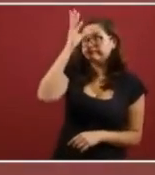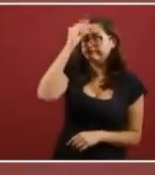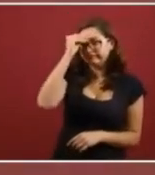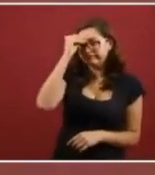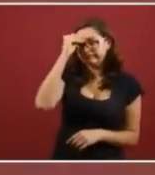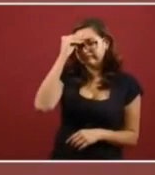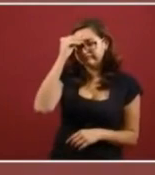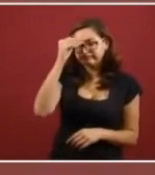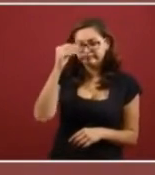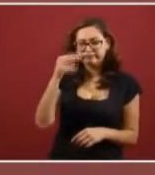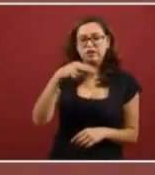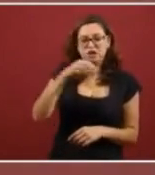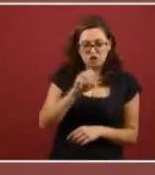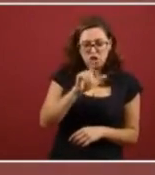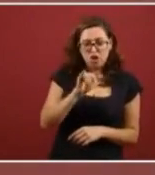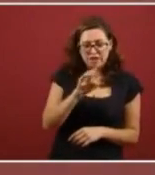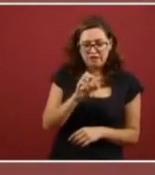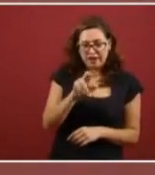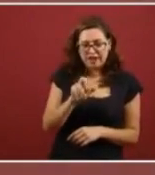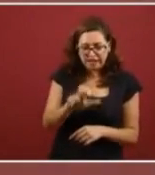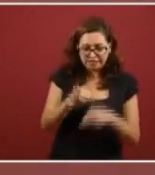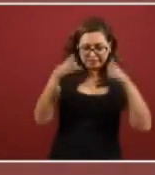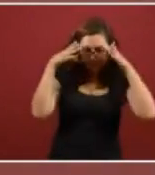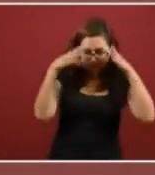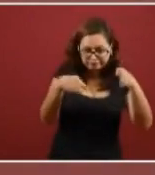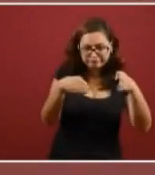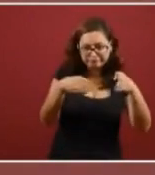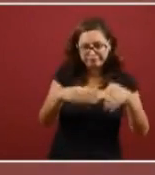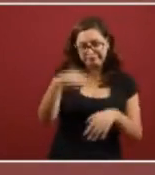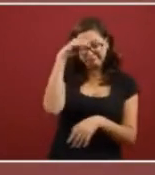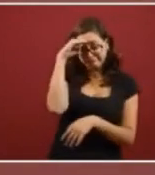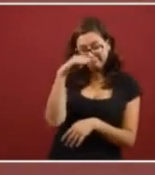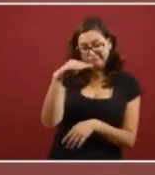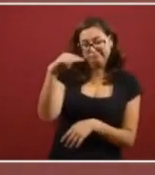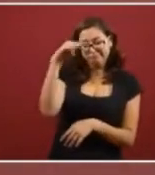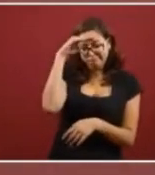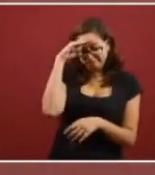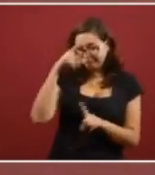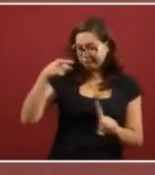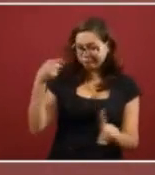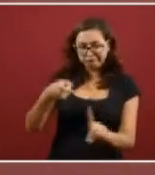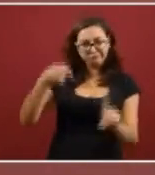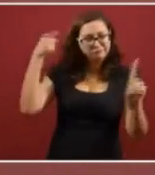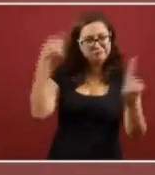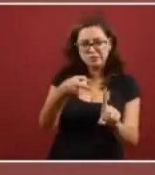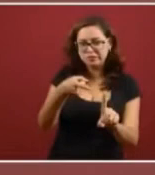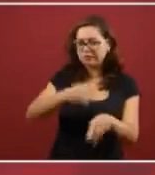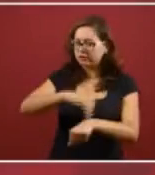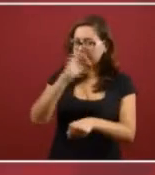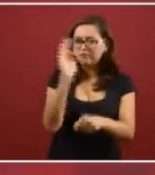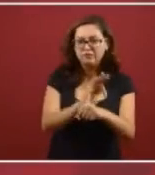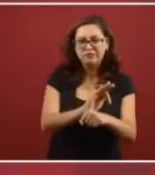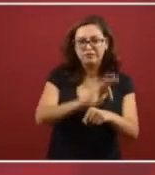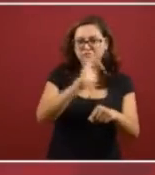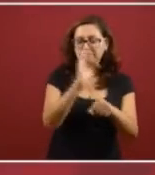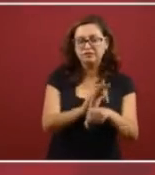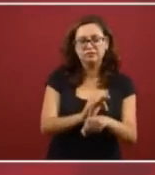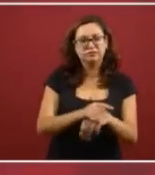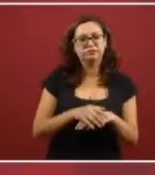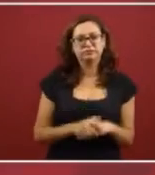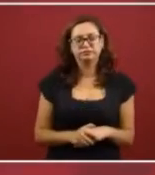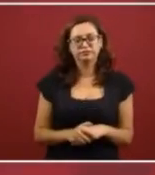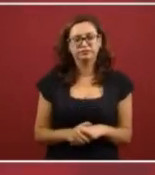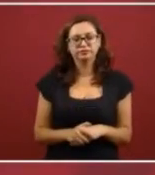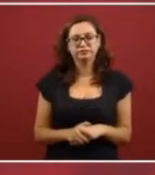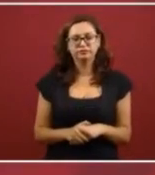Defended. Ese pensamiento. That type of thinking. Esa política económica. Economical hasta politics. Hace poco.